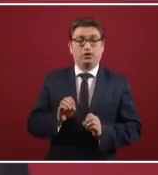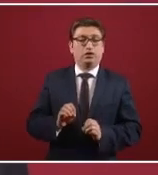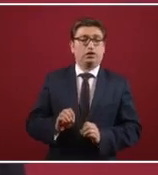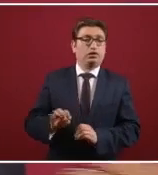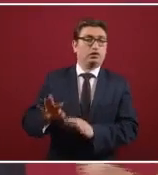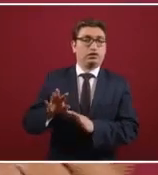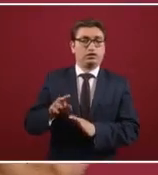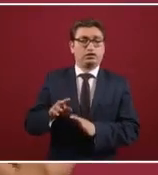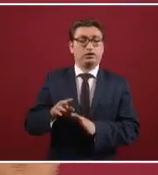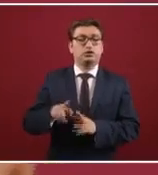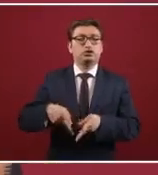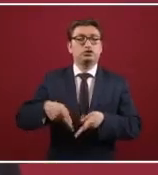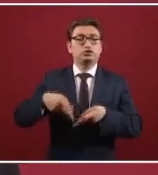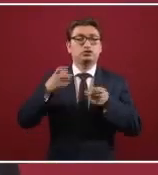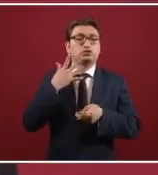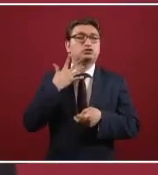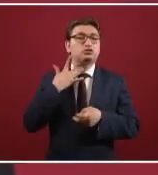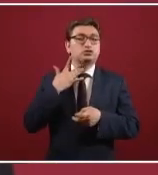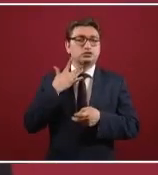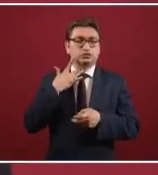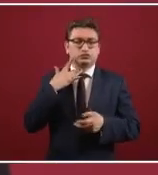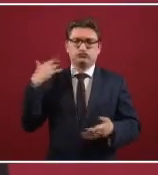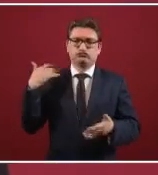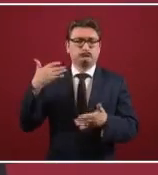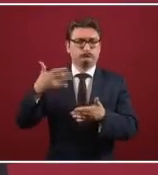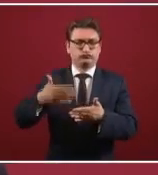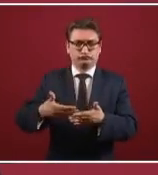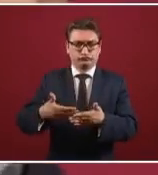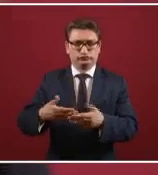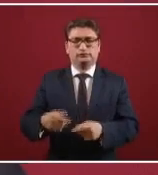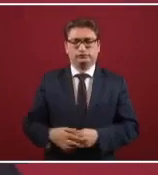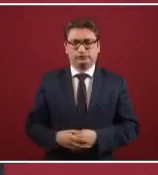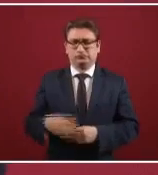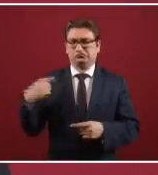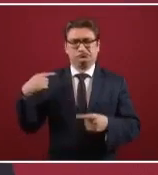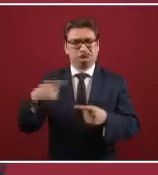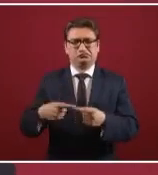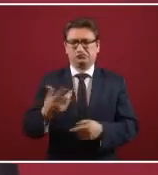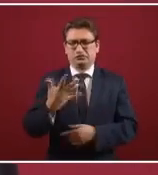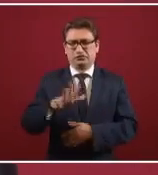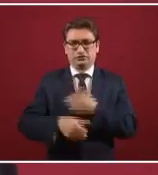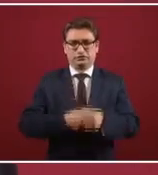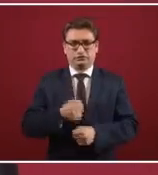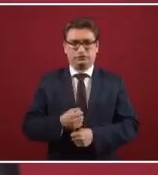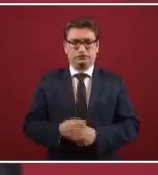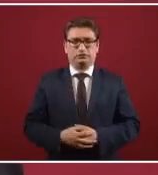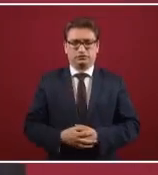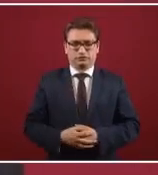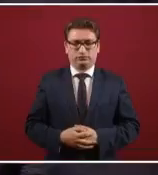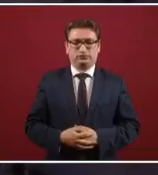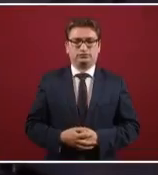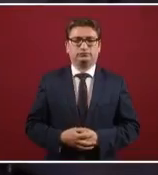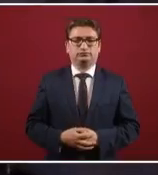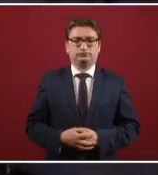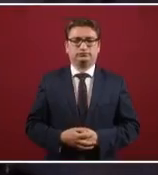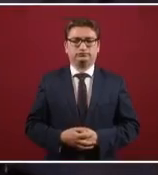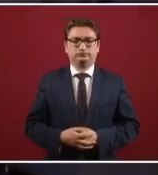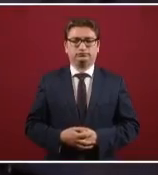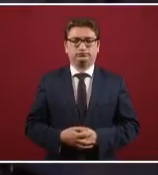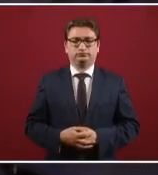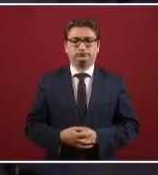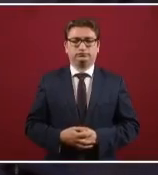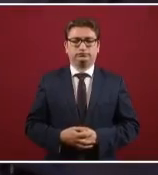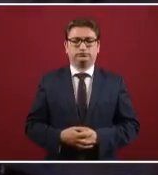de un tiempo a la fecha diez años a la fecha